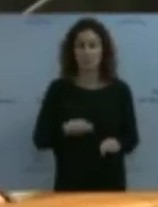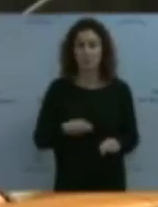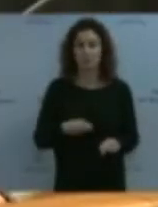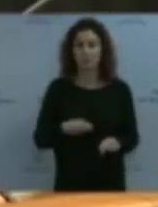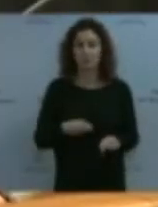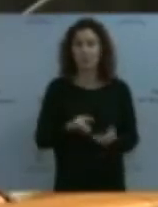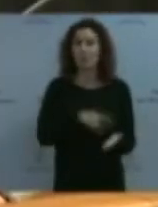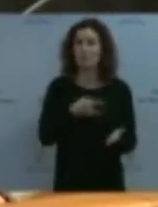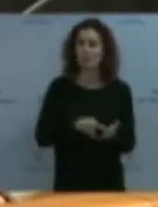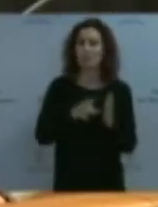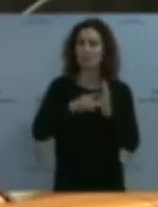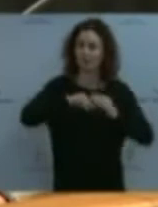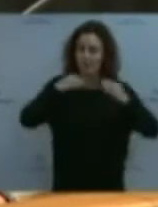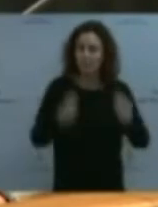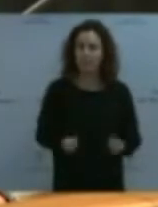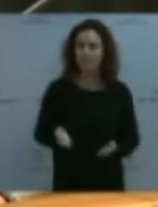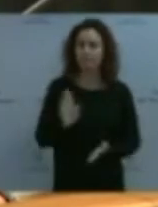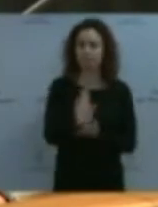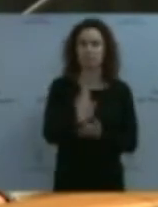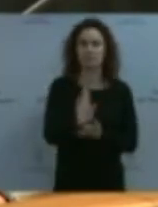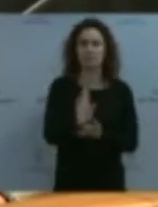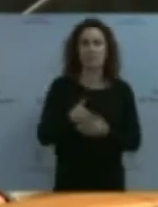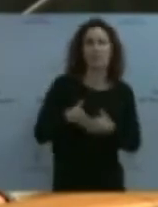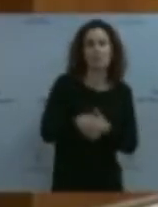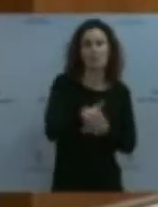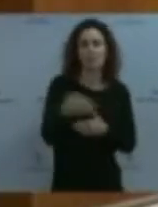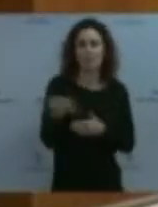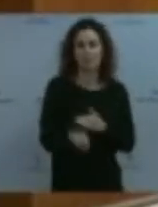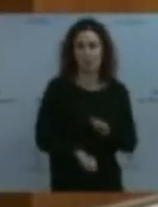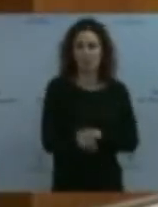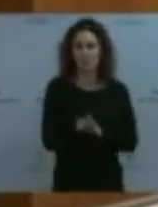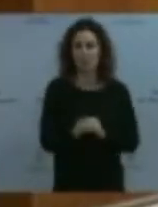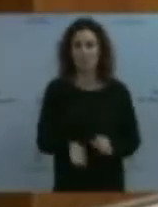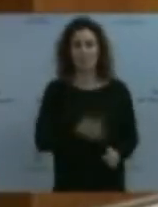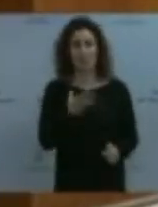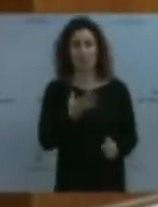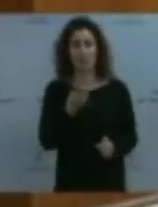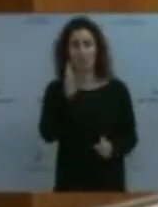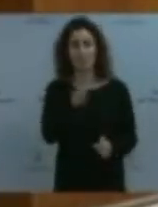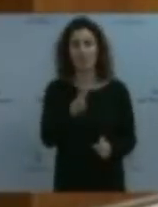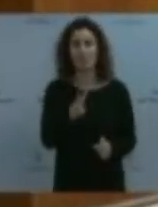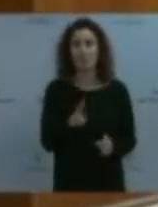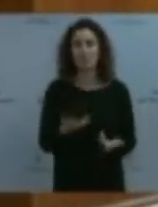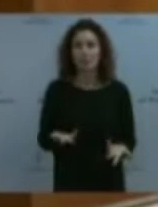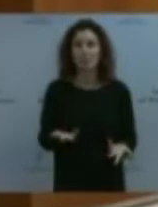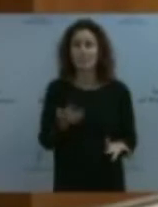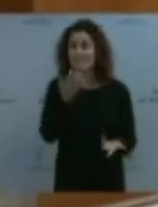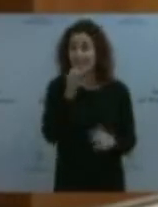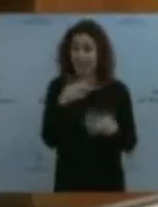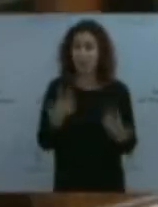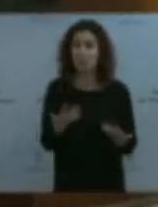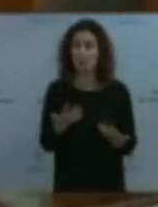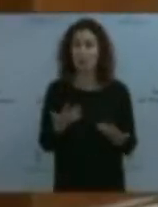de futuro. Perlora corre el peligro de convertirse, si no lo ye ya, en un monumento a la incompetencia y a